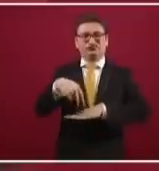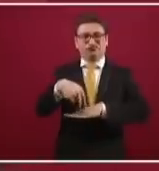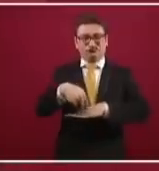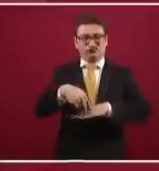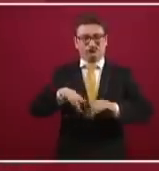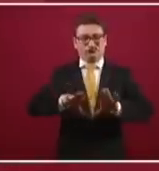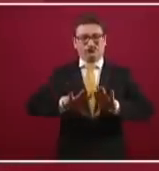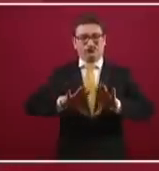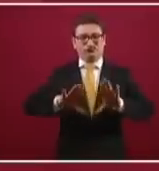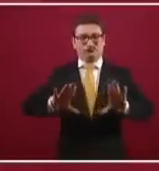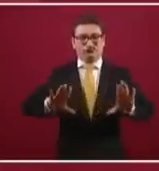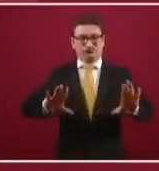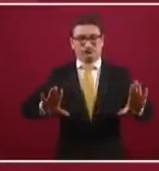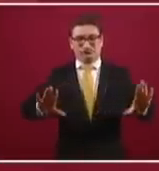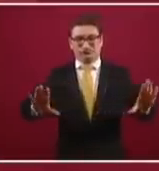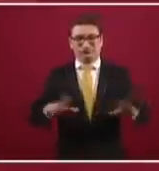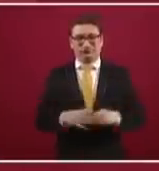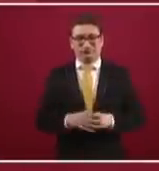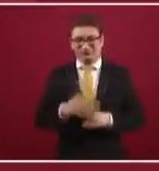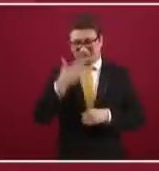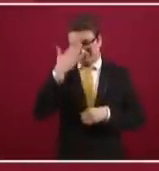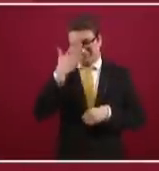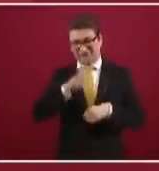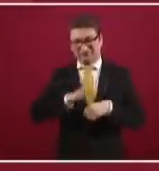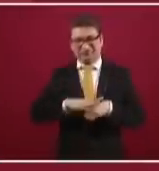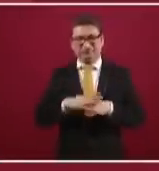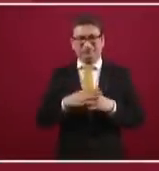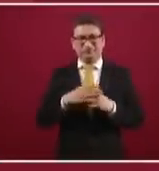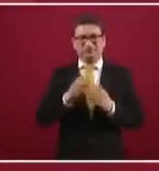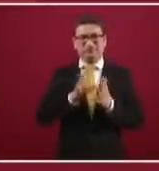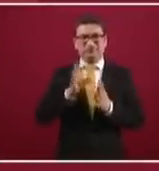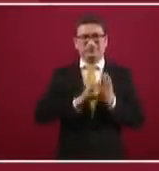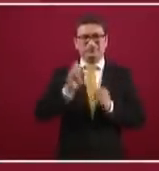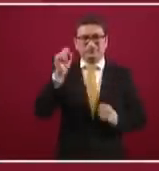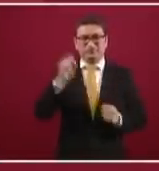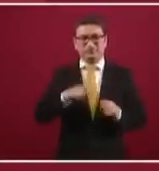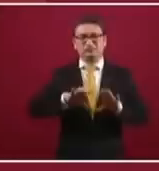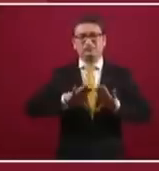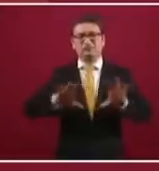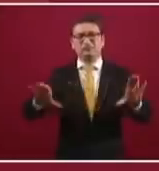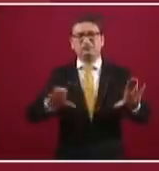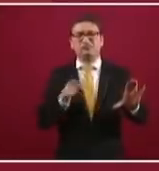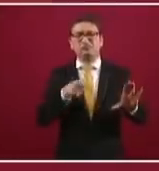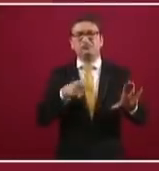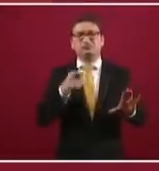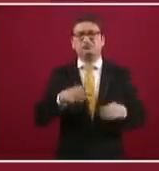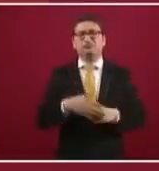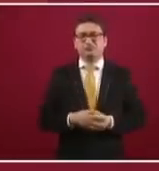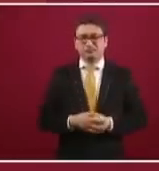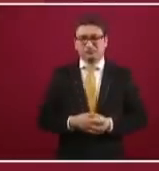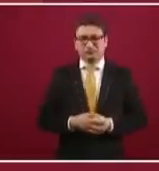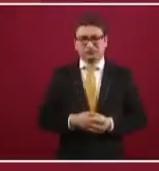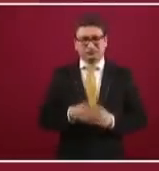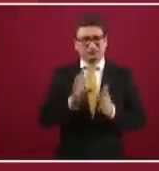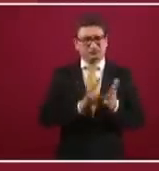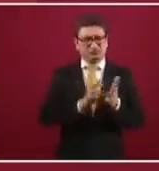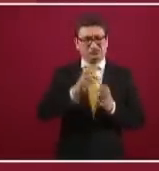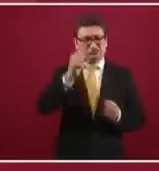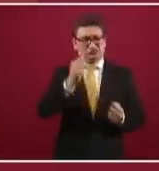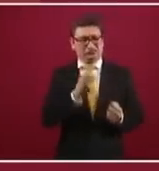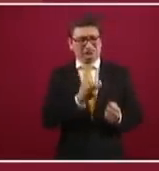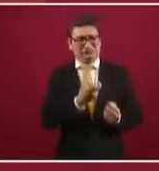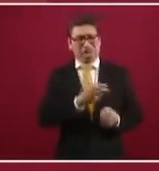en el aniversario de la Constitución. Decía la manta: la Constitución ha muerto.